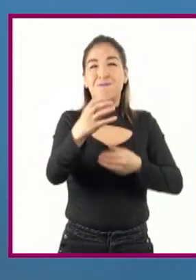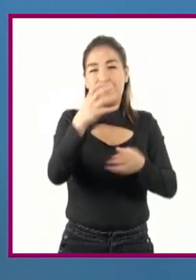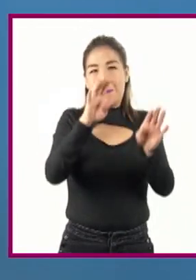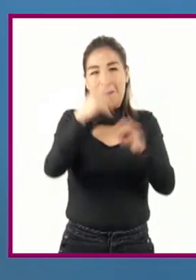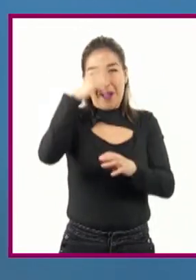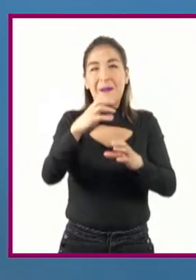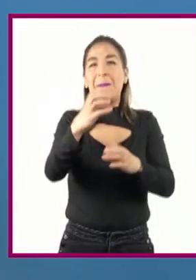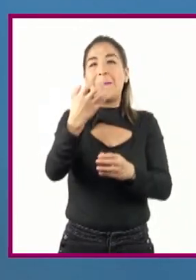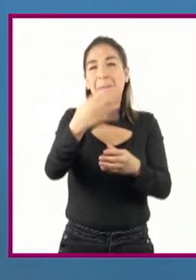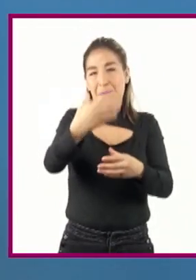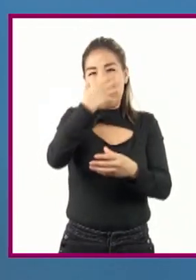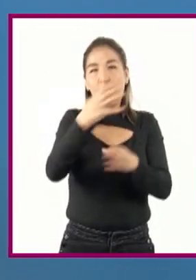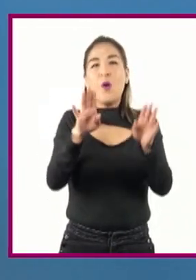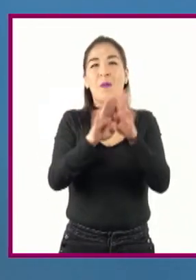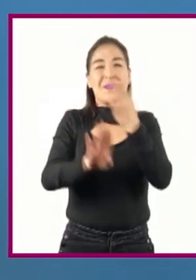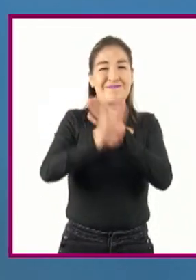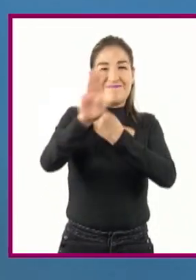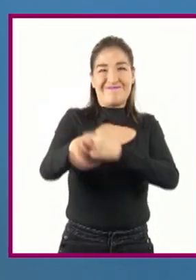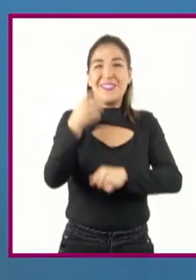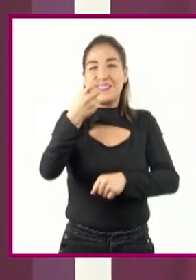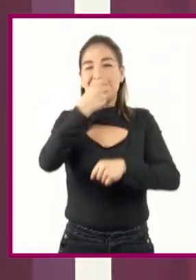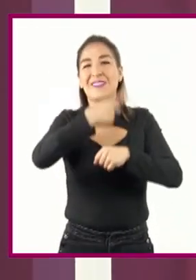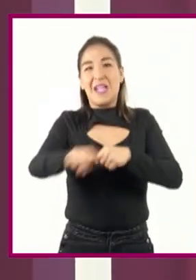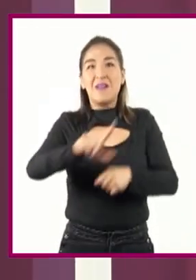antes de que el daño fuera irreparable.